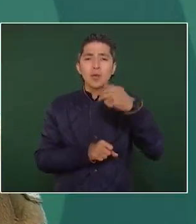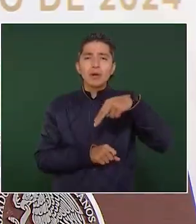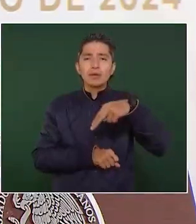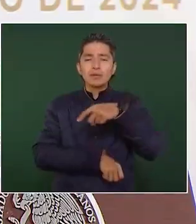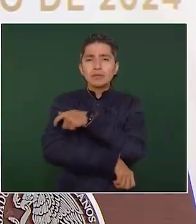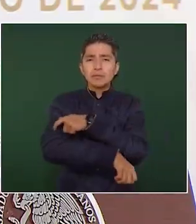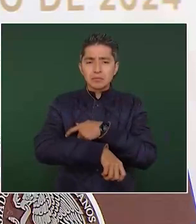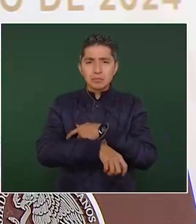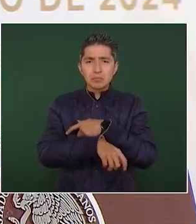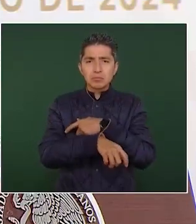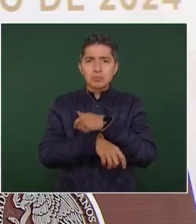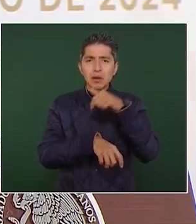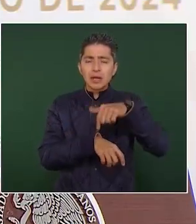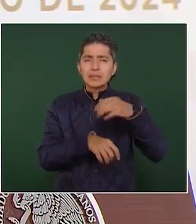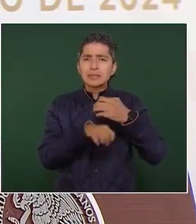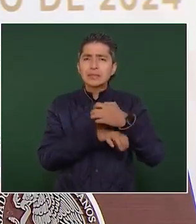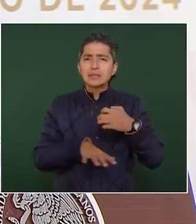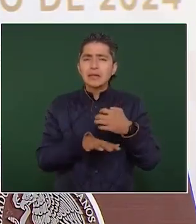Nacional,